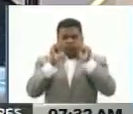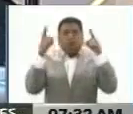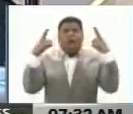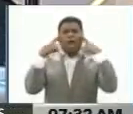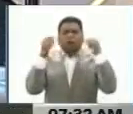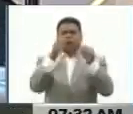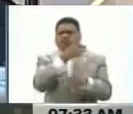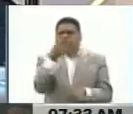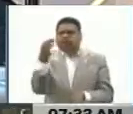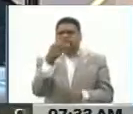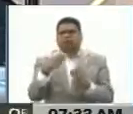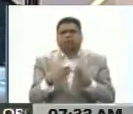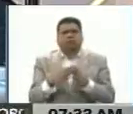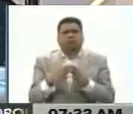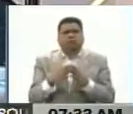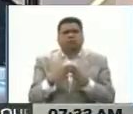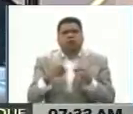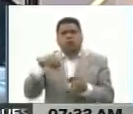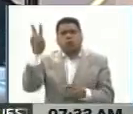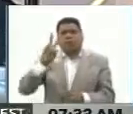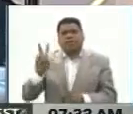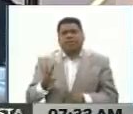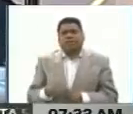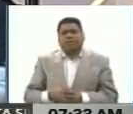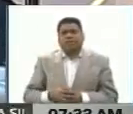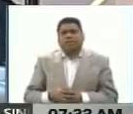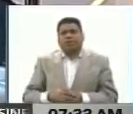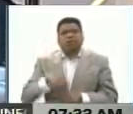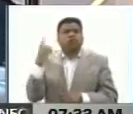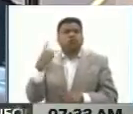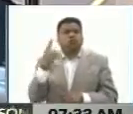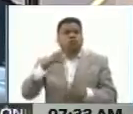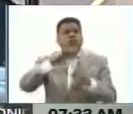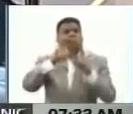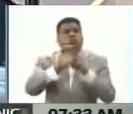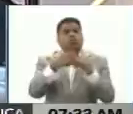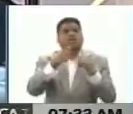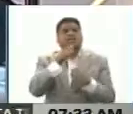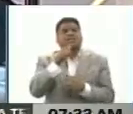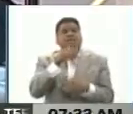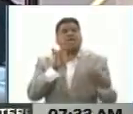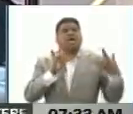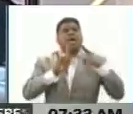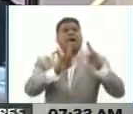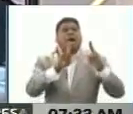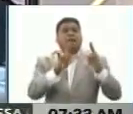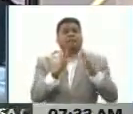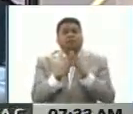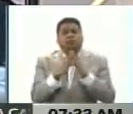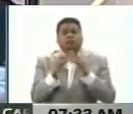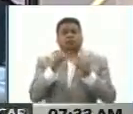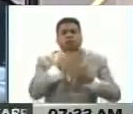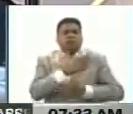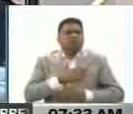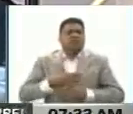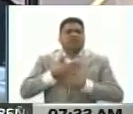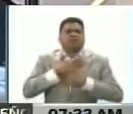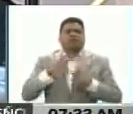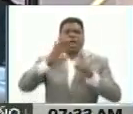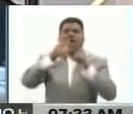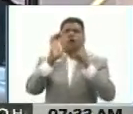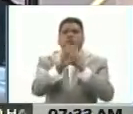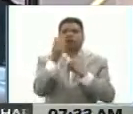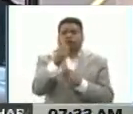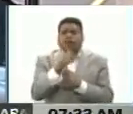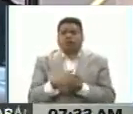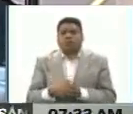vida cultural de los venezolanos y venezolanas, no solo de los cultores, también de quienes aman, disfrutan, se sirven de la cultura como